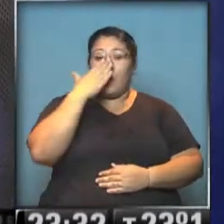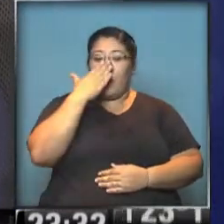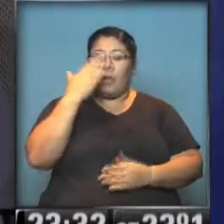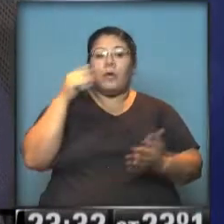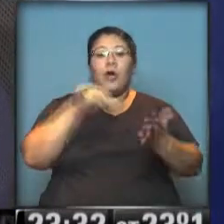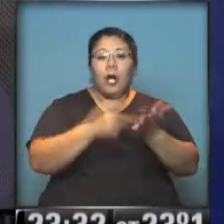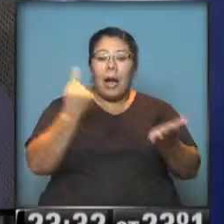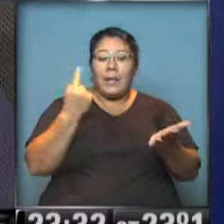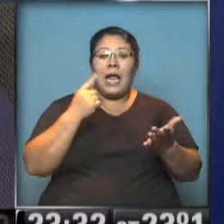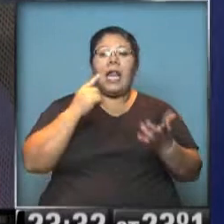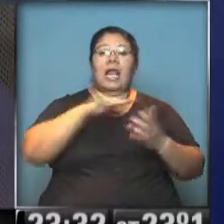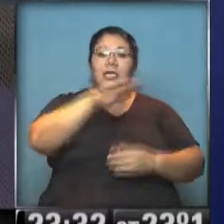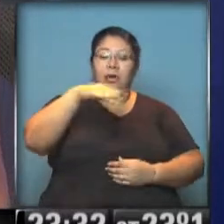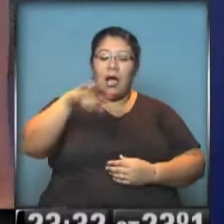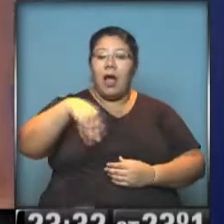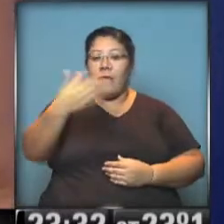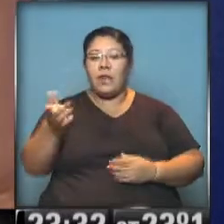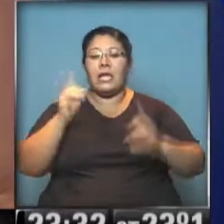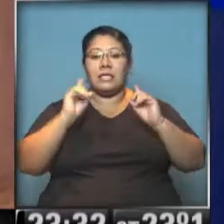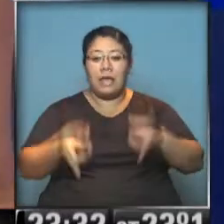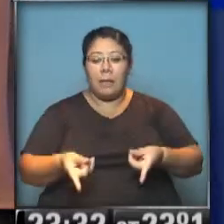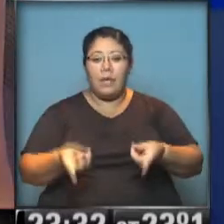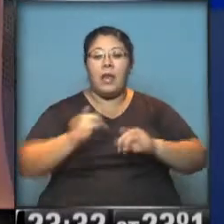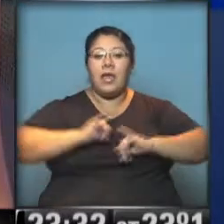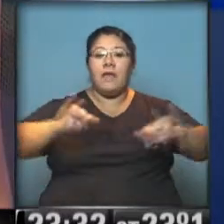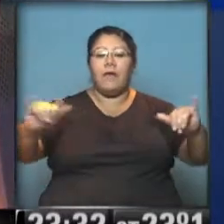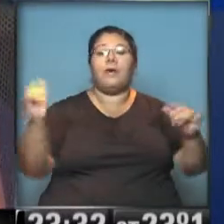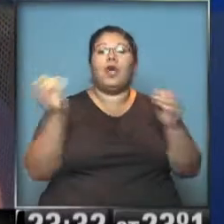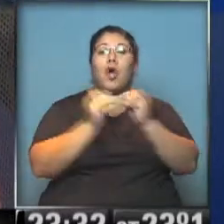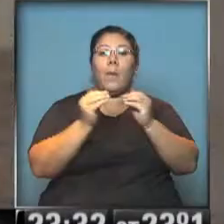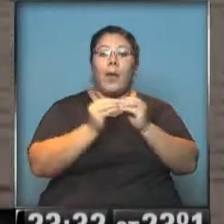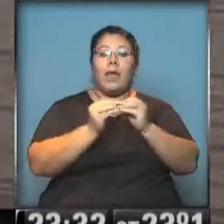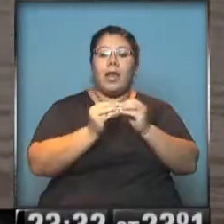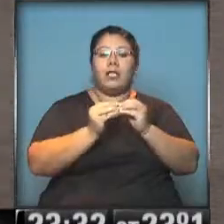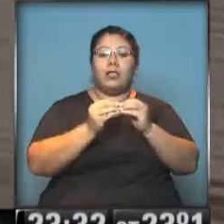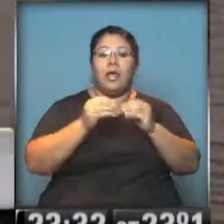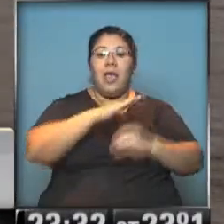algunas de las zonas de los alrededores. Más información nos traen ahora nuestros enviados especiales.